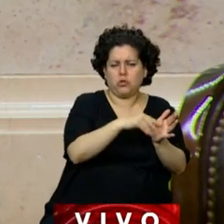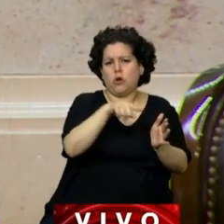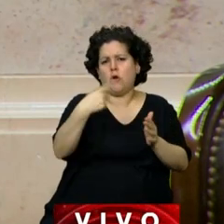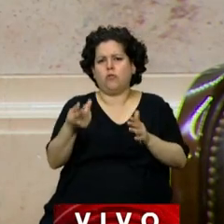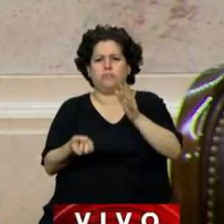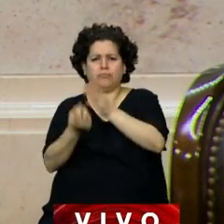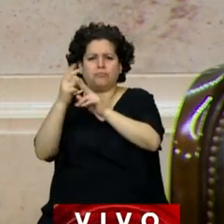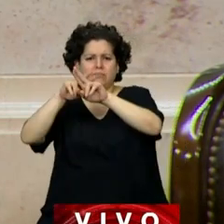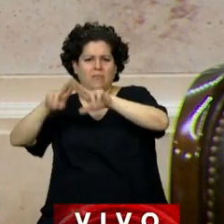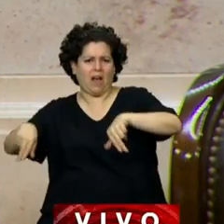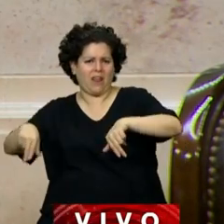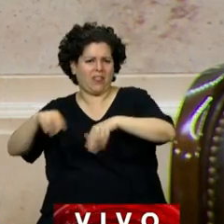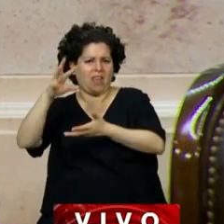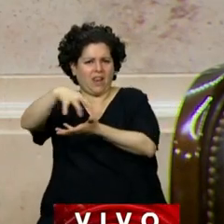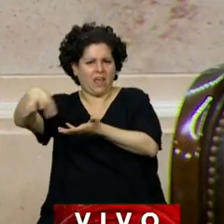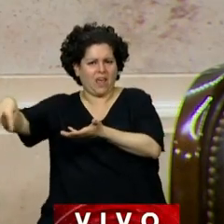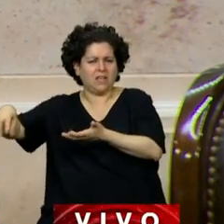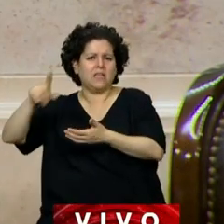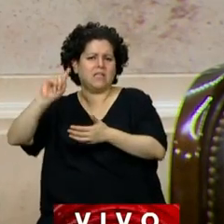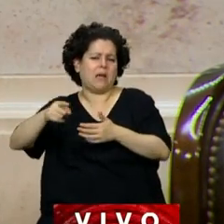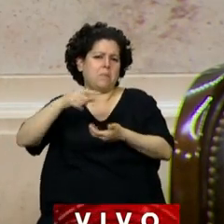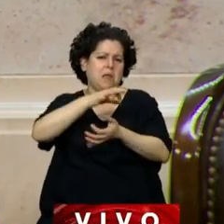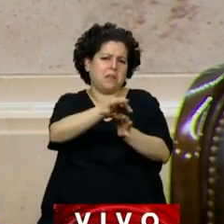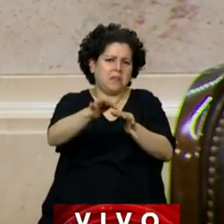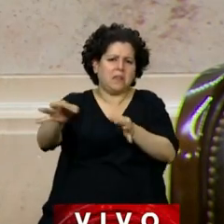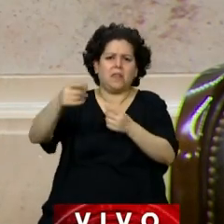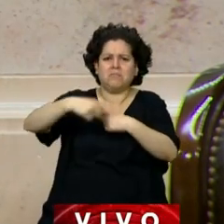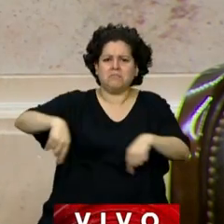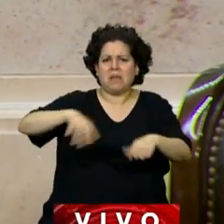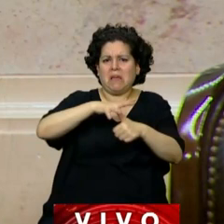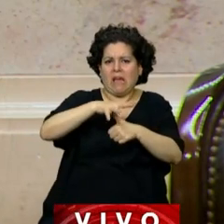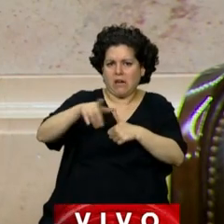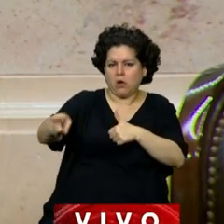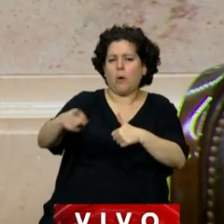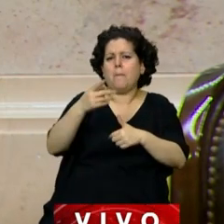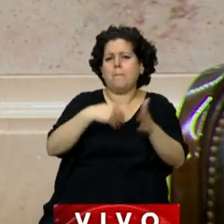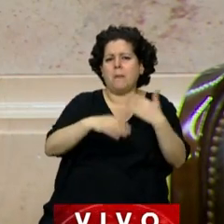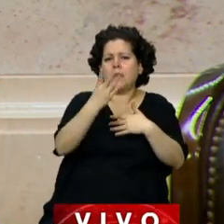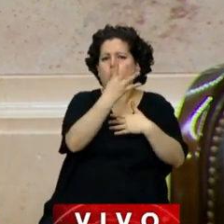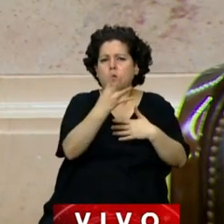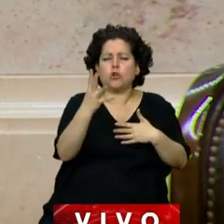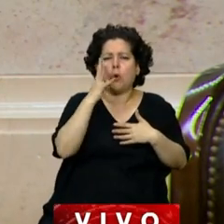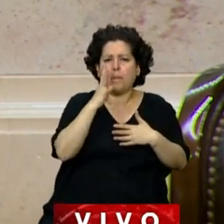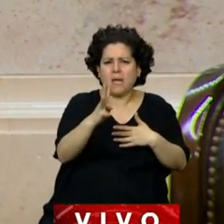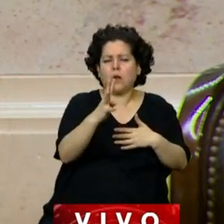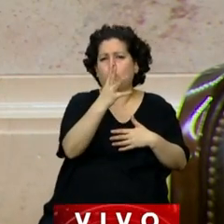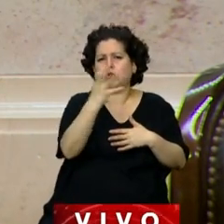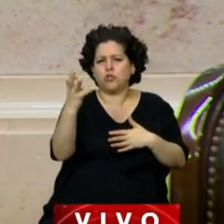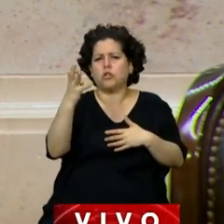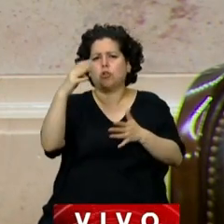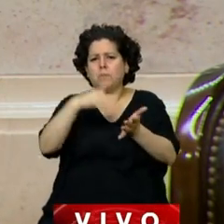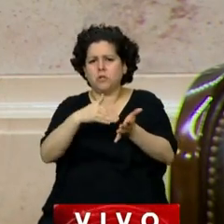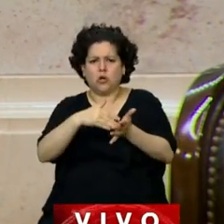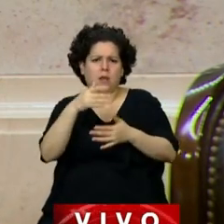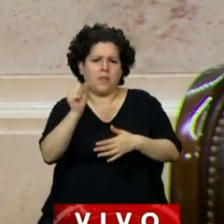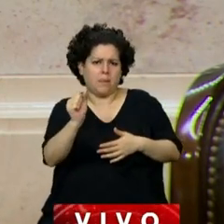infancia y centros territoriales de género en distintos puntos de la provincia. Más de 4.400 millones de inversión en